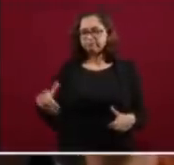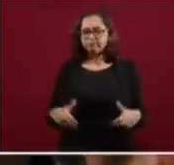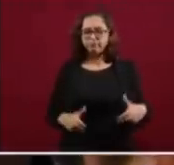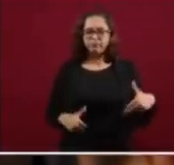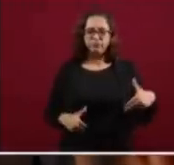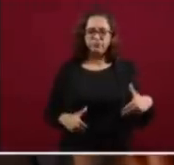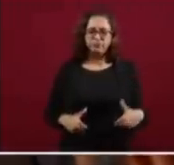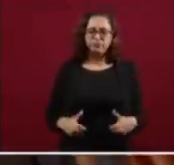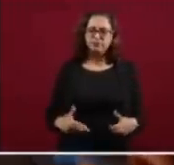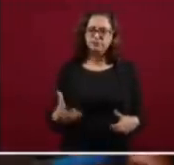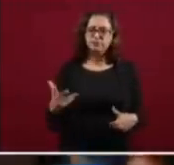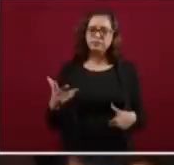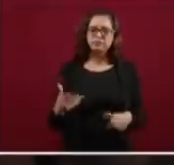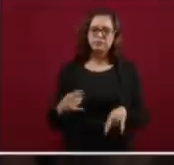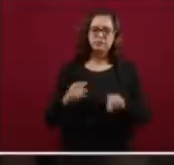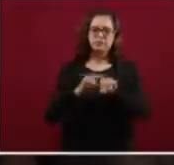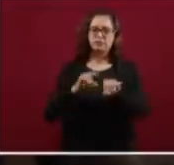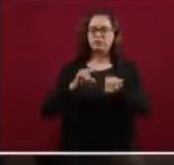caravanas